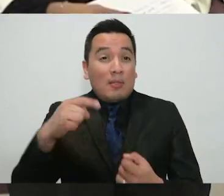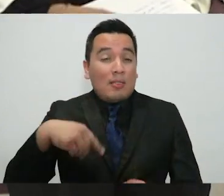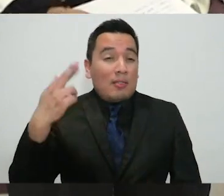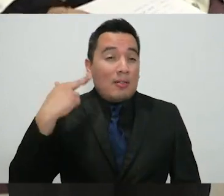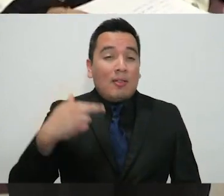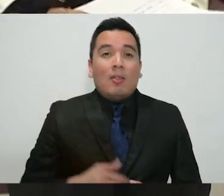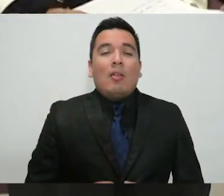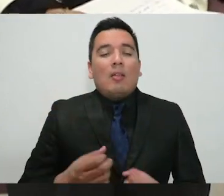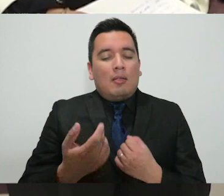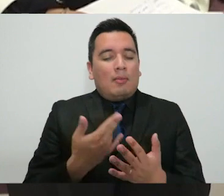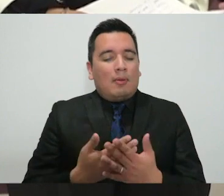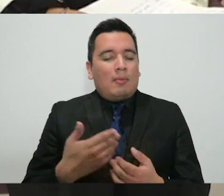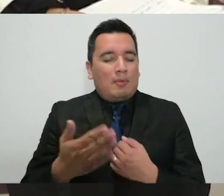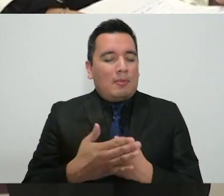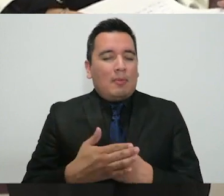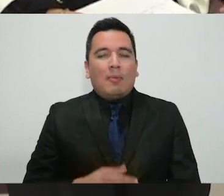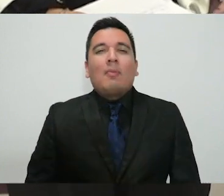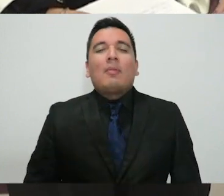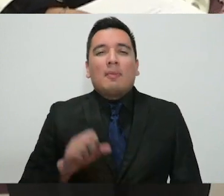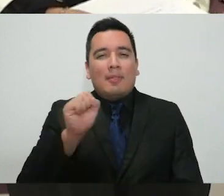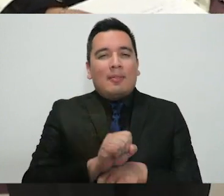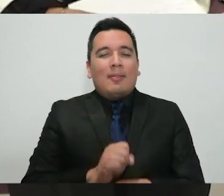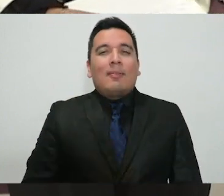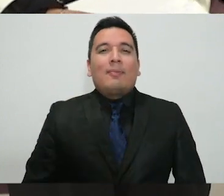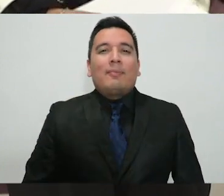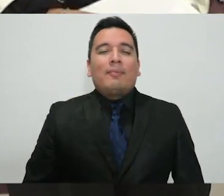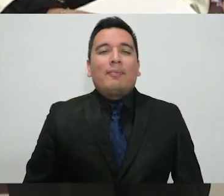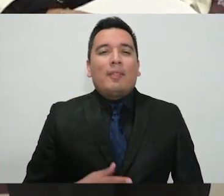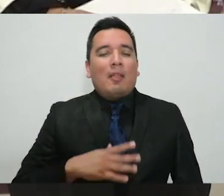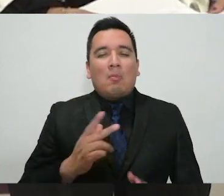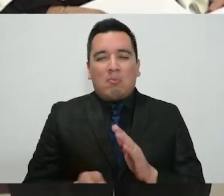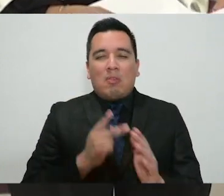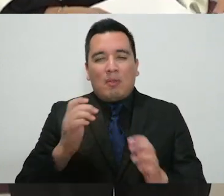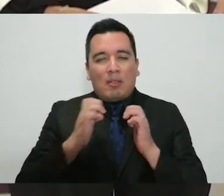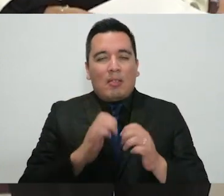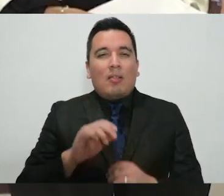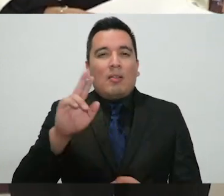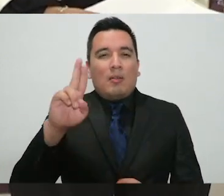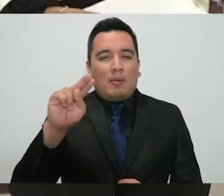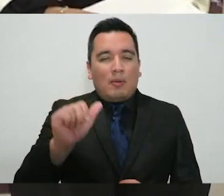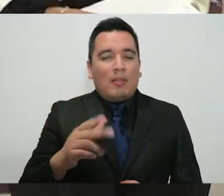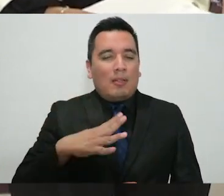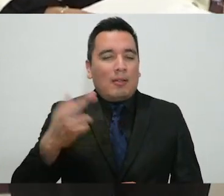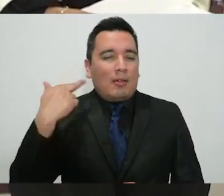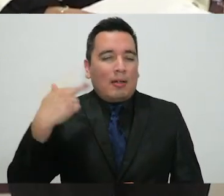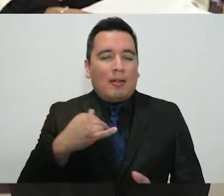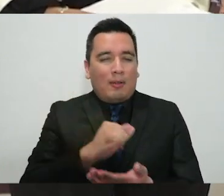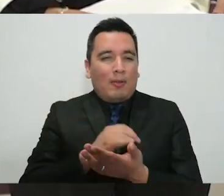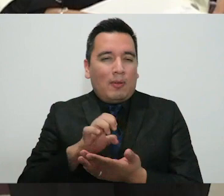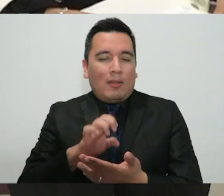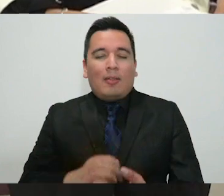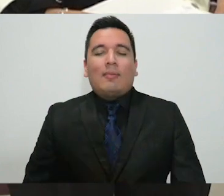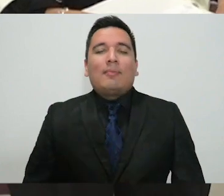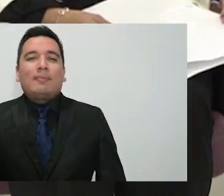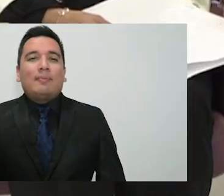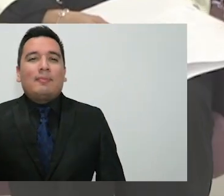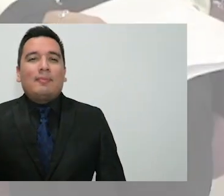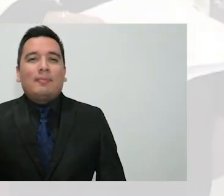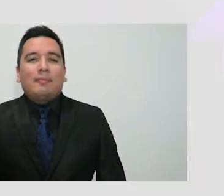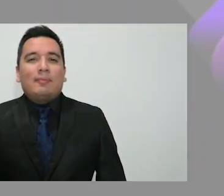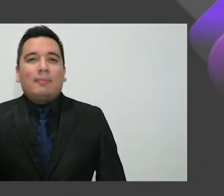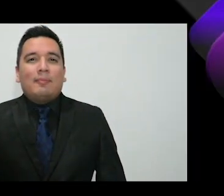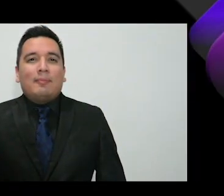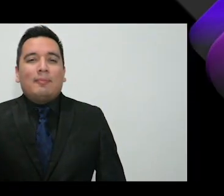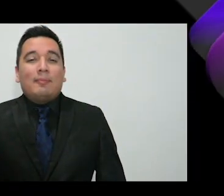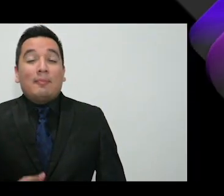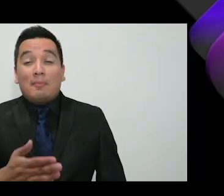Los esperamos y nos escuchamos la próxima semana en una emisión más de La Urna, el programa de radio del Instituto Electoral de Coahuila. Y